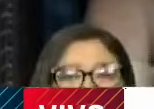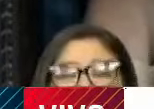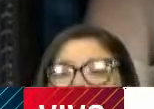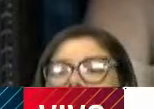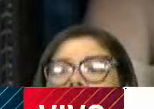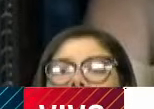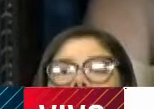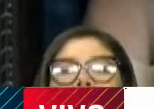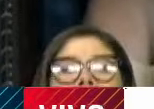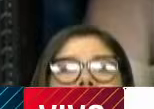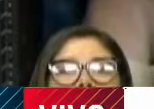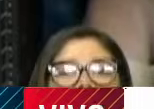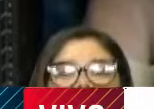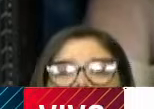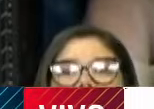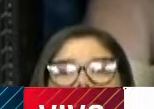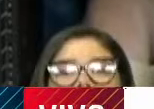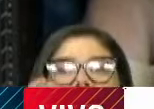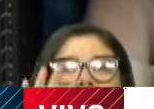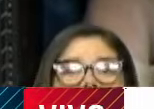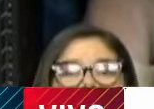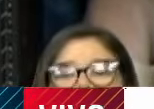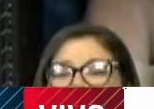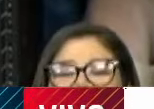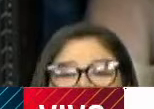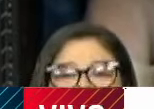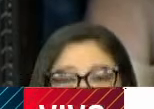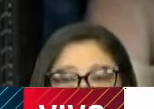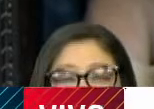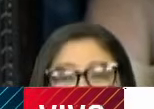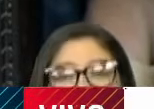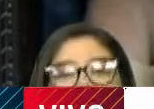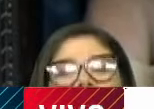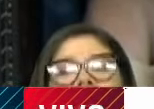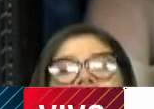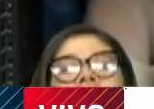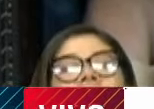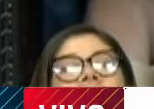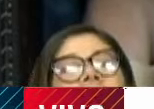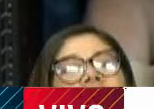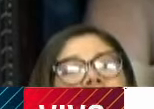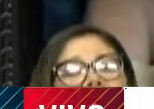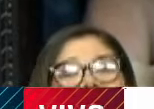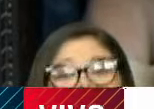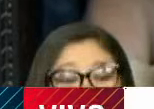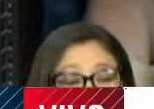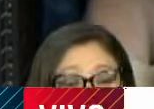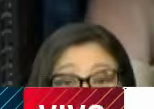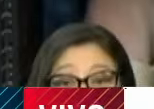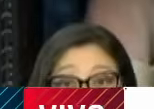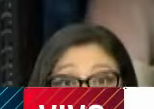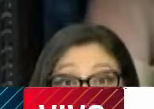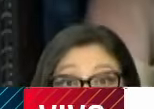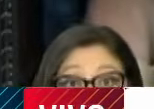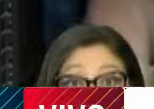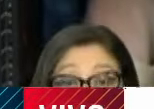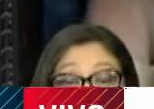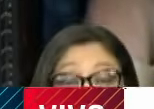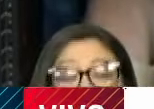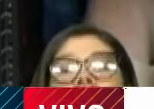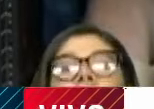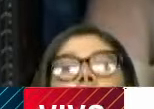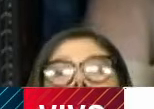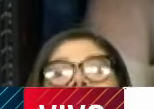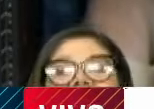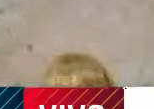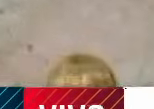va y viene. Se pasa delante nuestro, no usa los caminos internos. Si lo evaluamos cómo camina, no va a pasar más. Se para y siempre nos